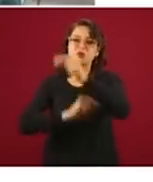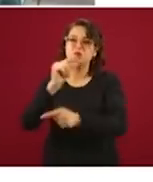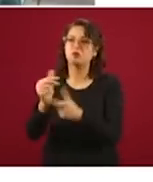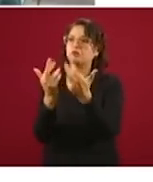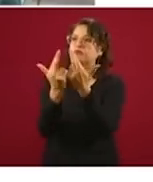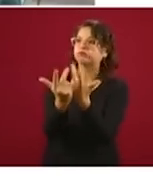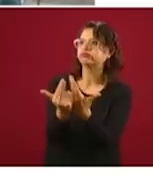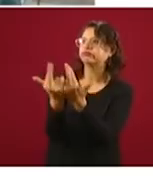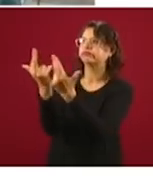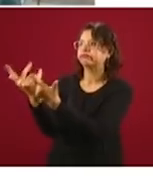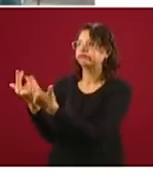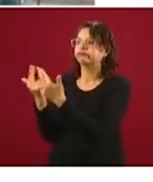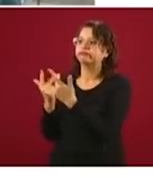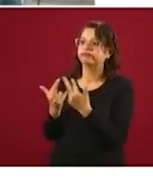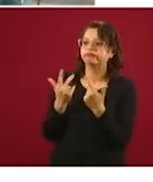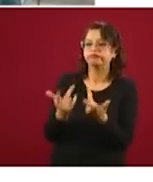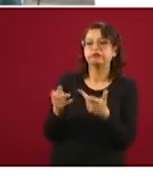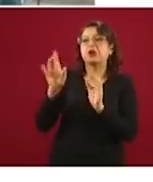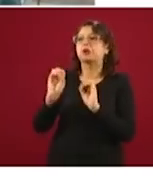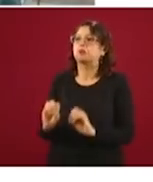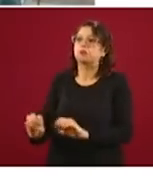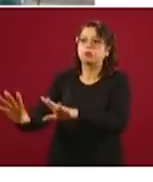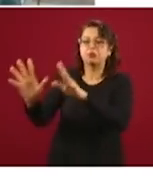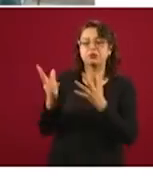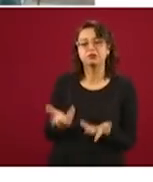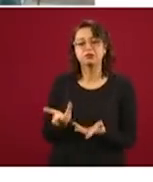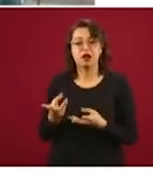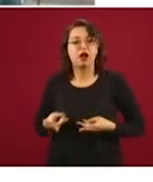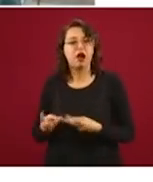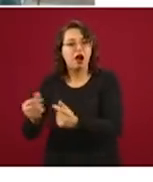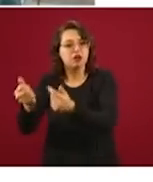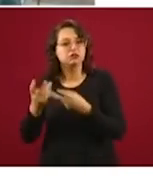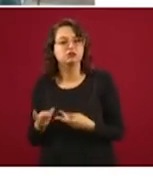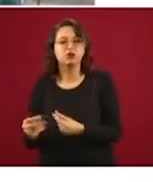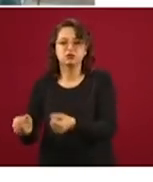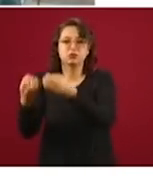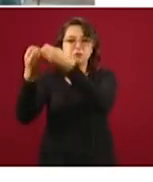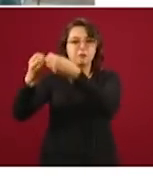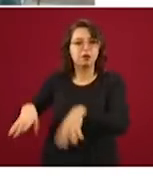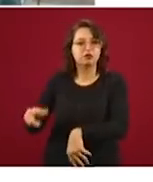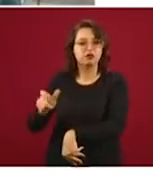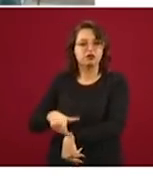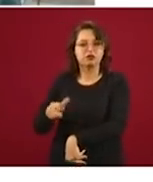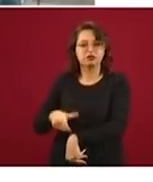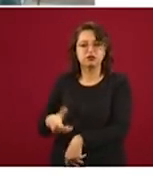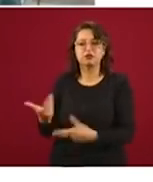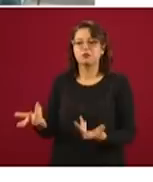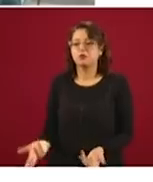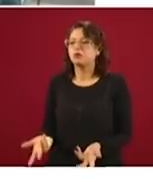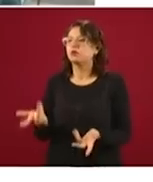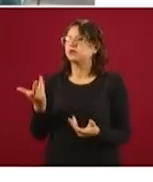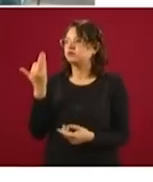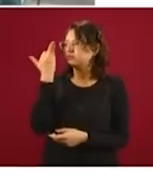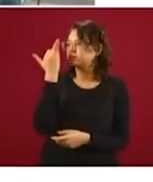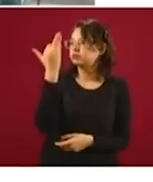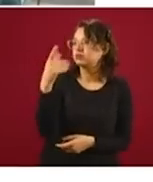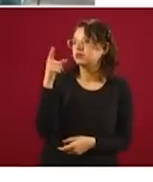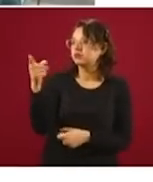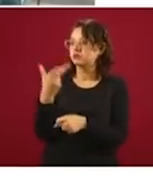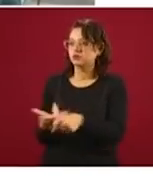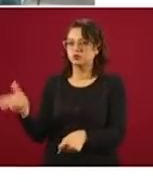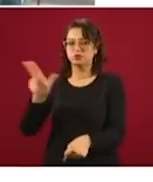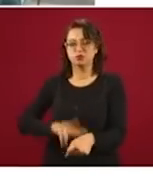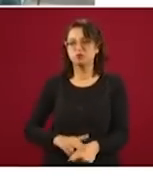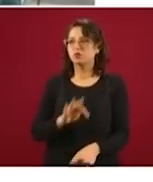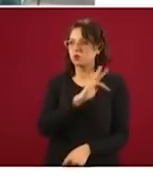costo simplemente por estar inoperante. Eso es costo, porque es dinero desperdiciado, un hospital con magníficas posibilidades